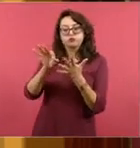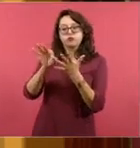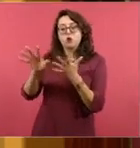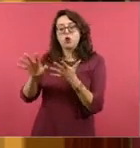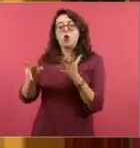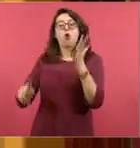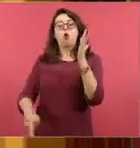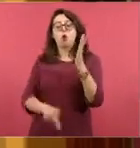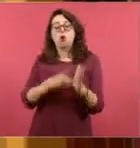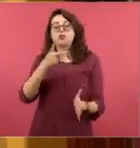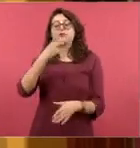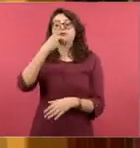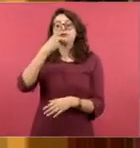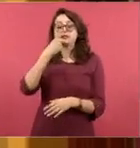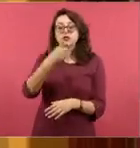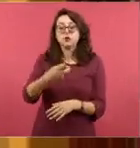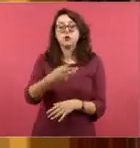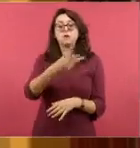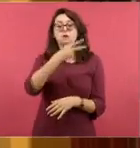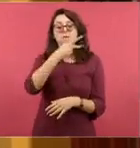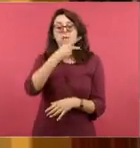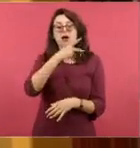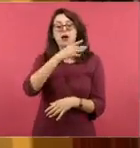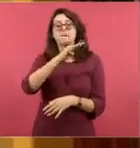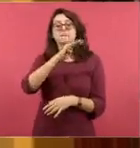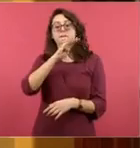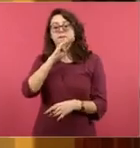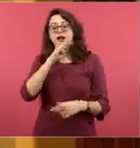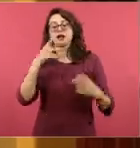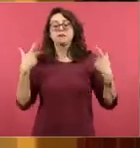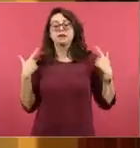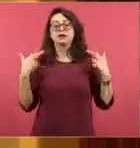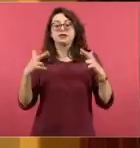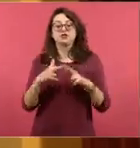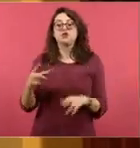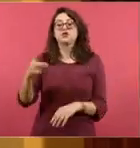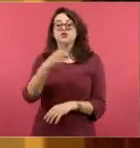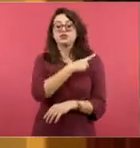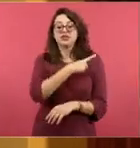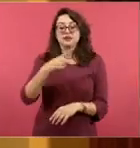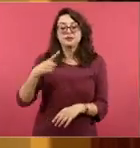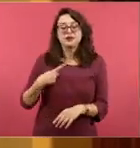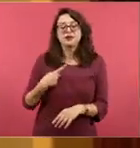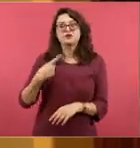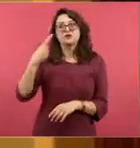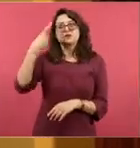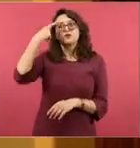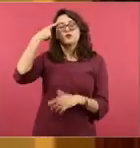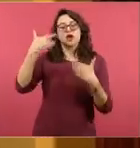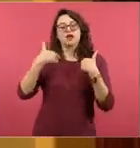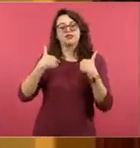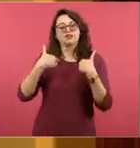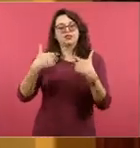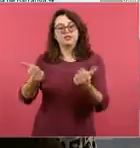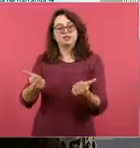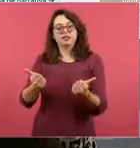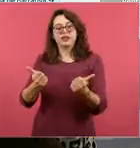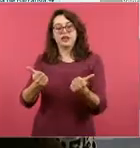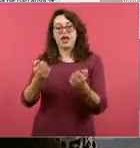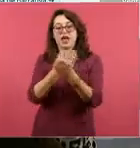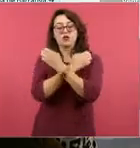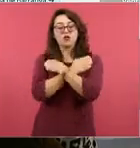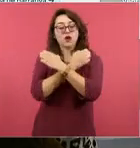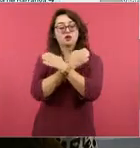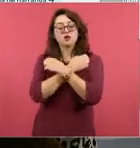y maestros, conozcamos y reconozcamos que la educación es un motor para la